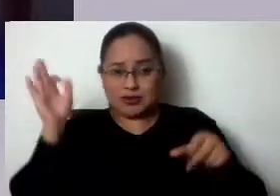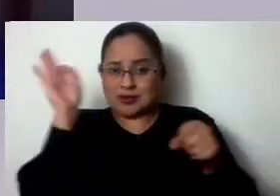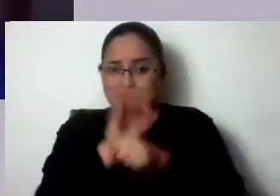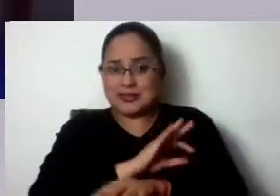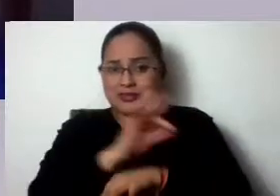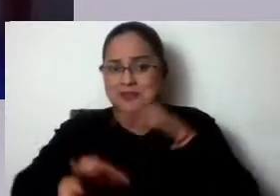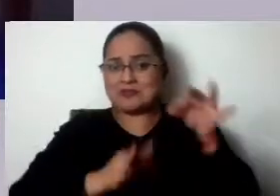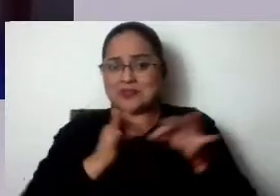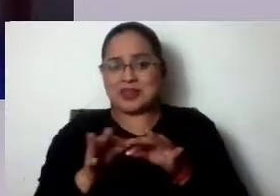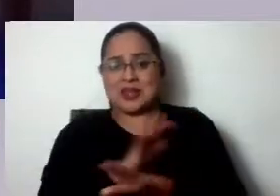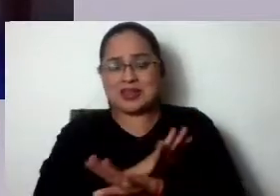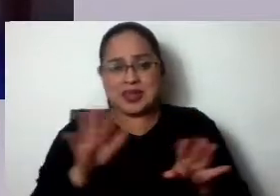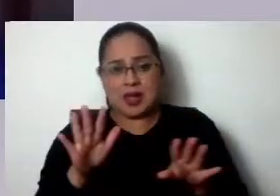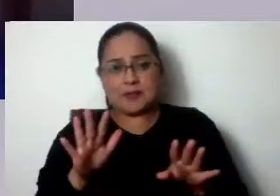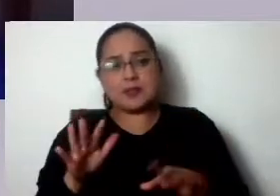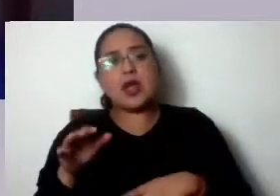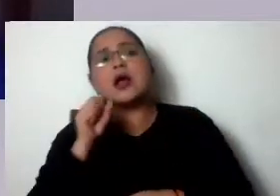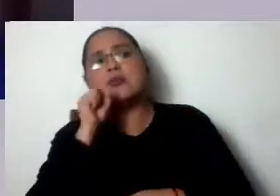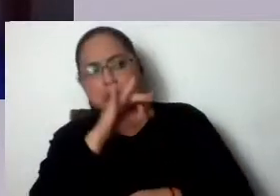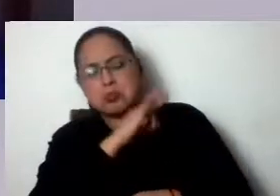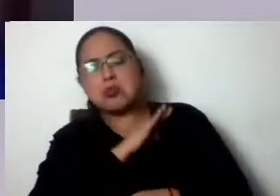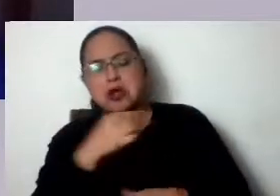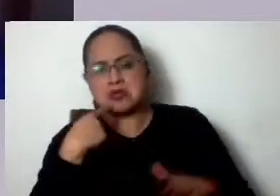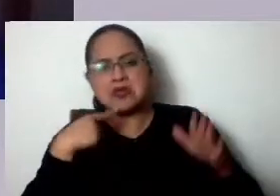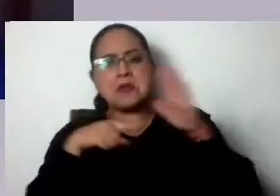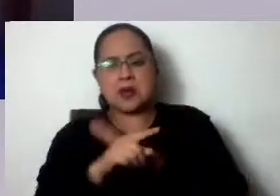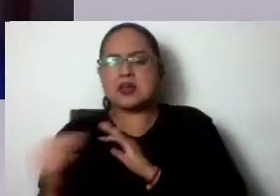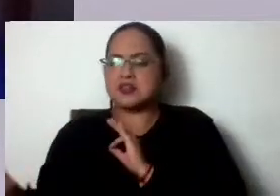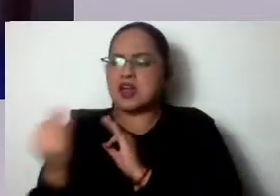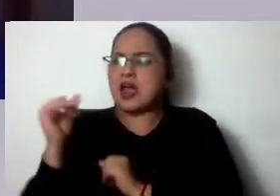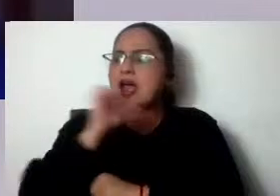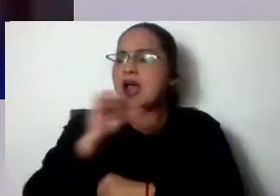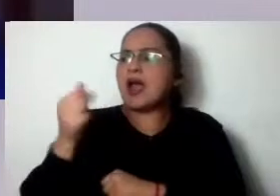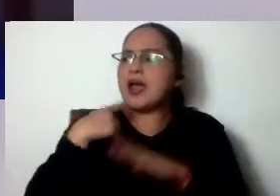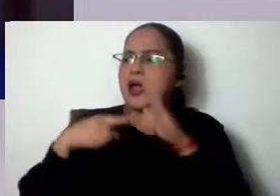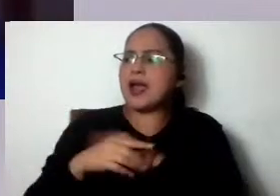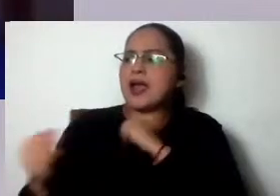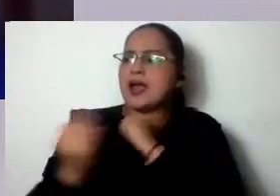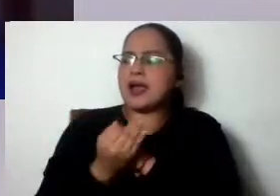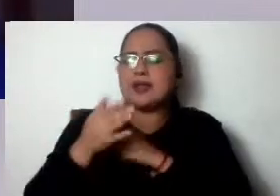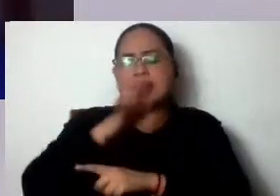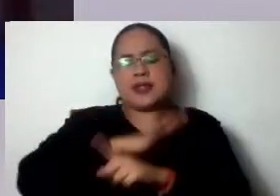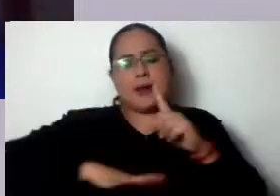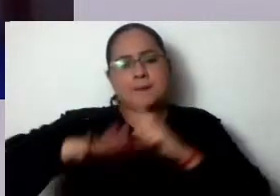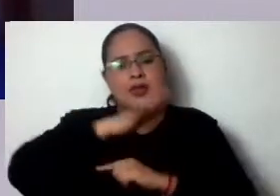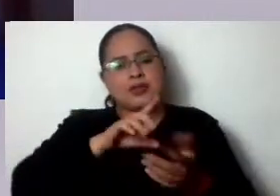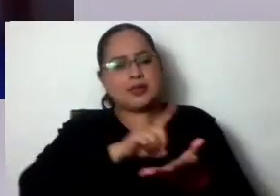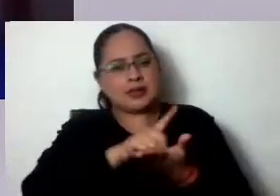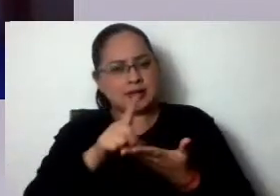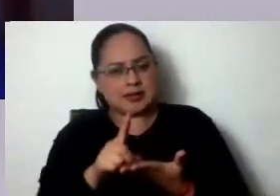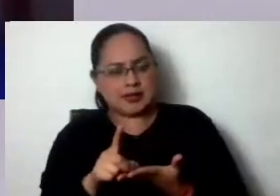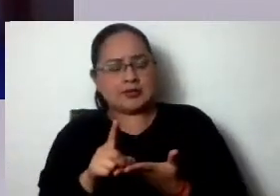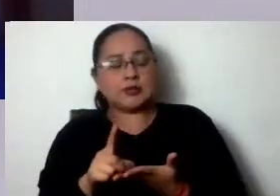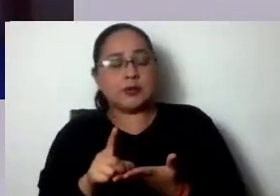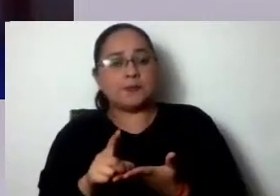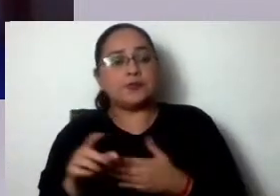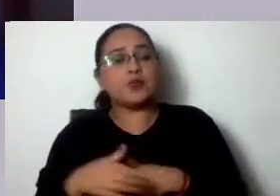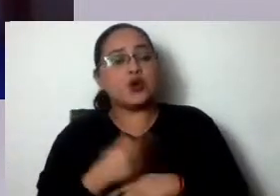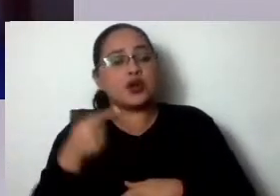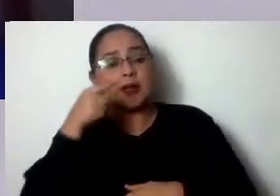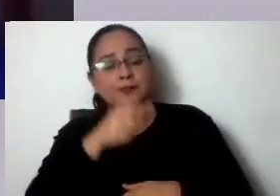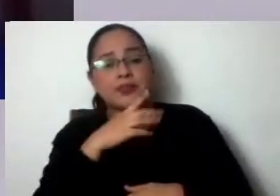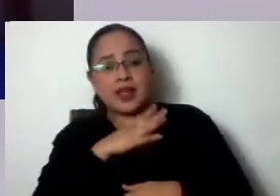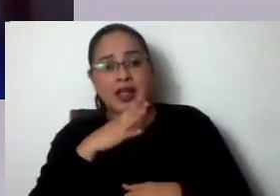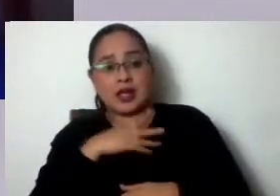en sentido genérico está legitimada para acudir en defensa del derecho al medio ambiente sano bajo el argumento de que la